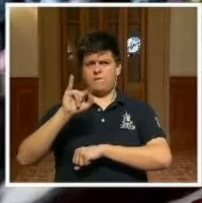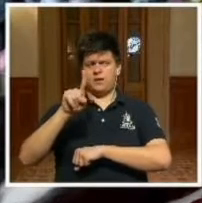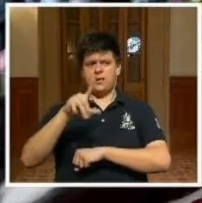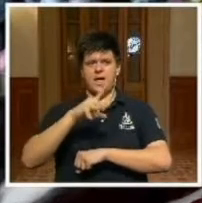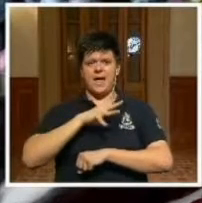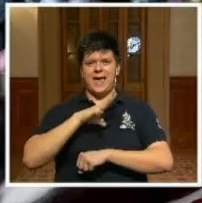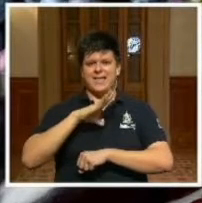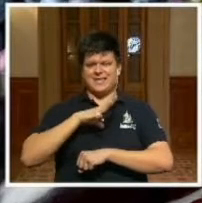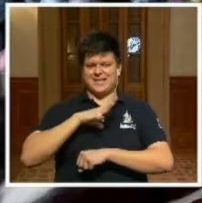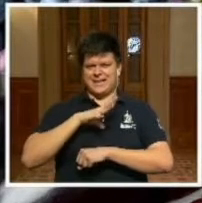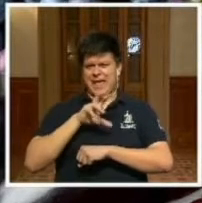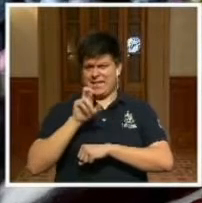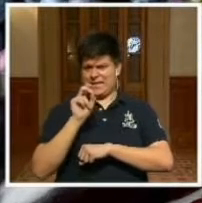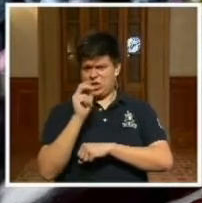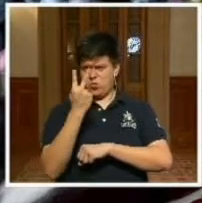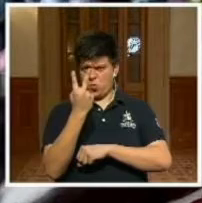32